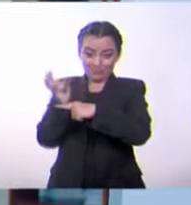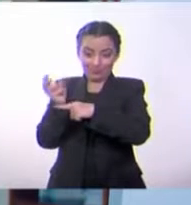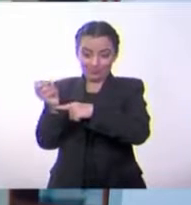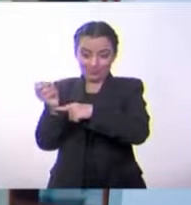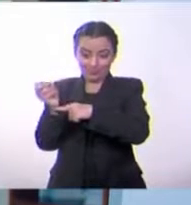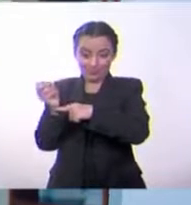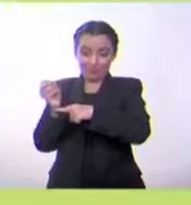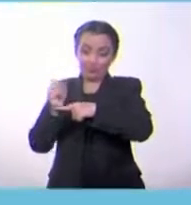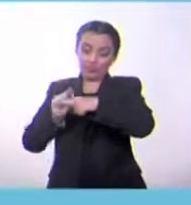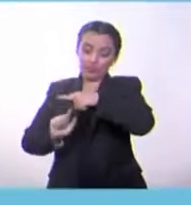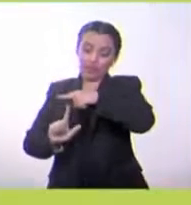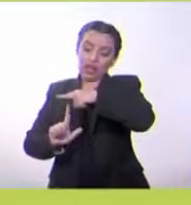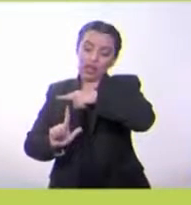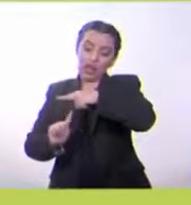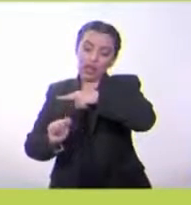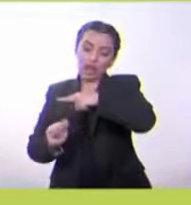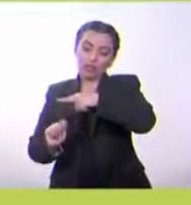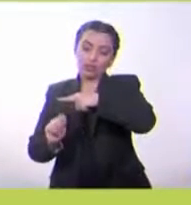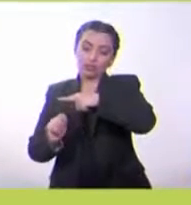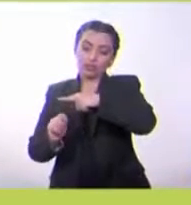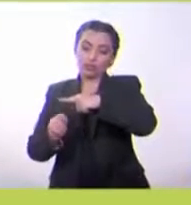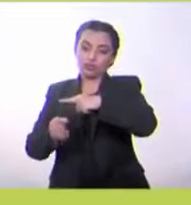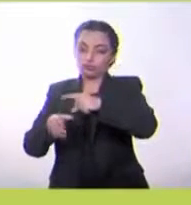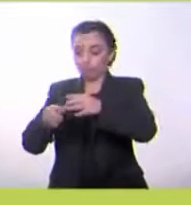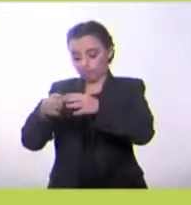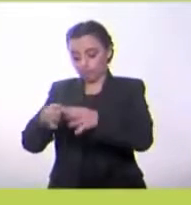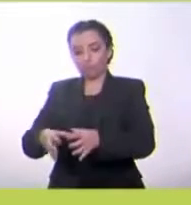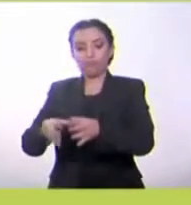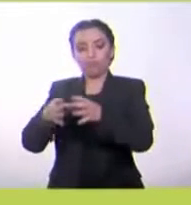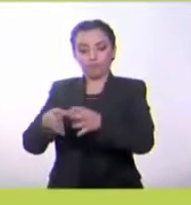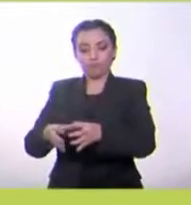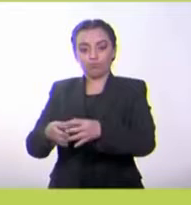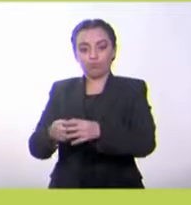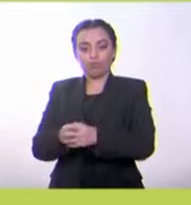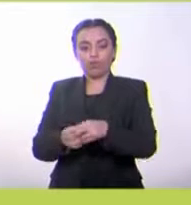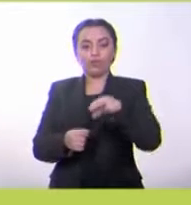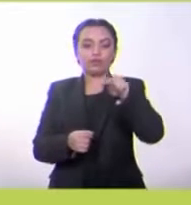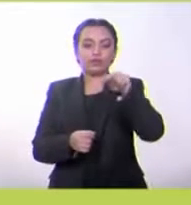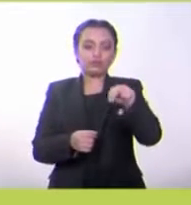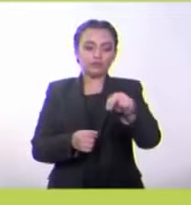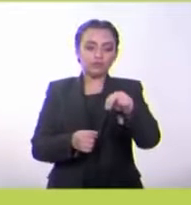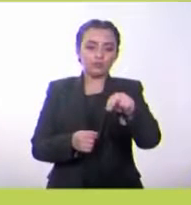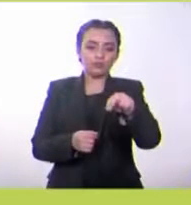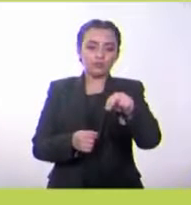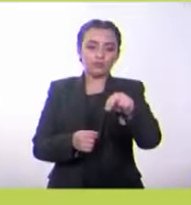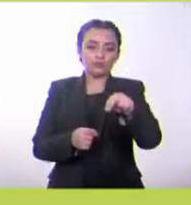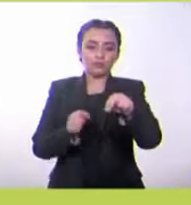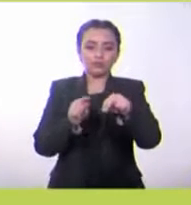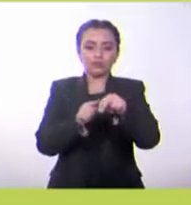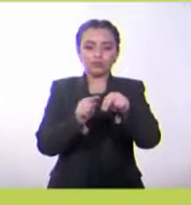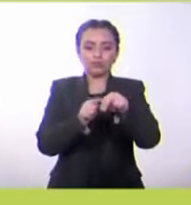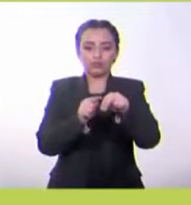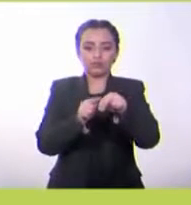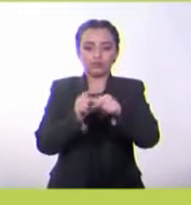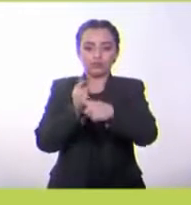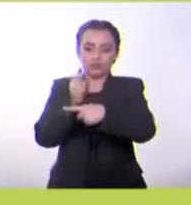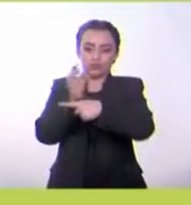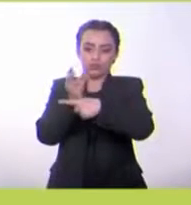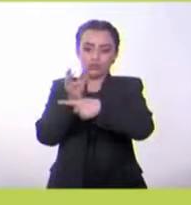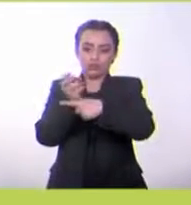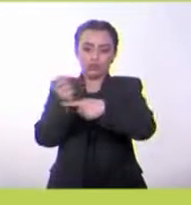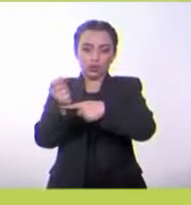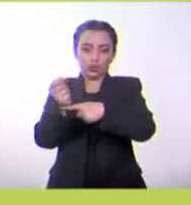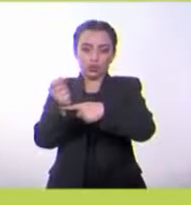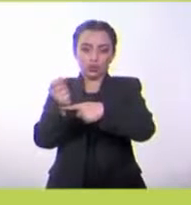disolución. El número de equivalente de una sustancia es la relación entre los gramos